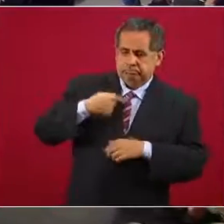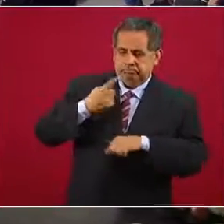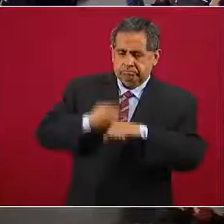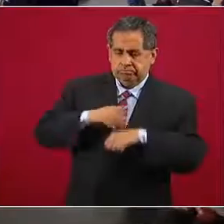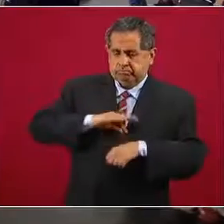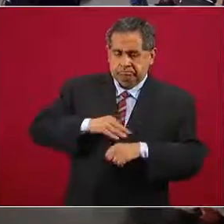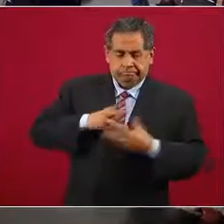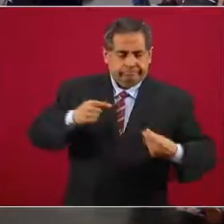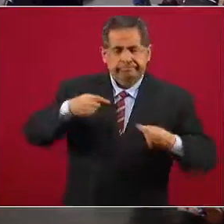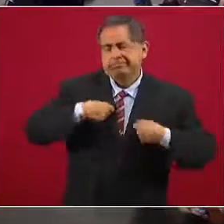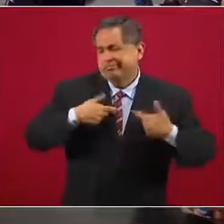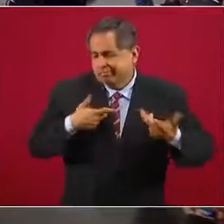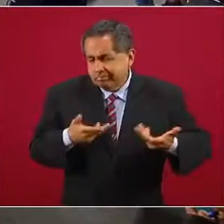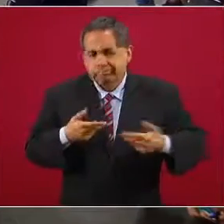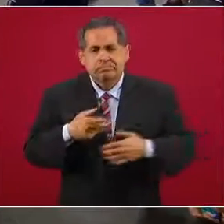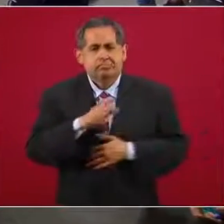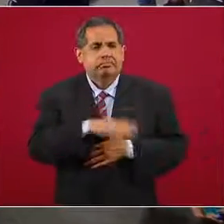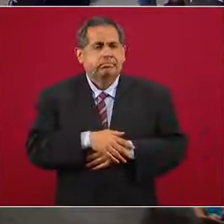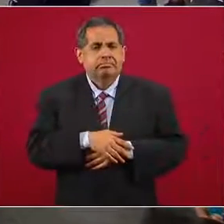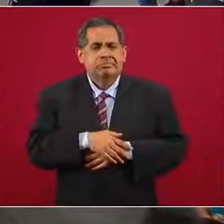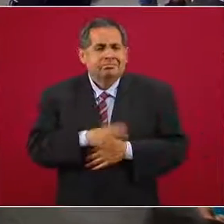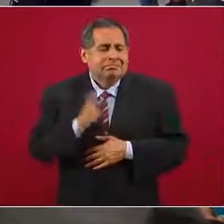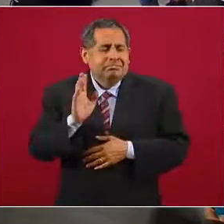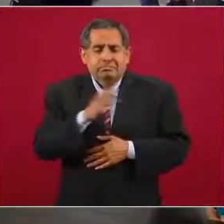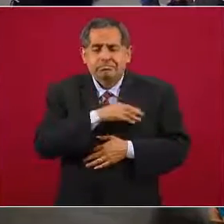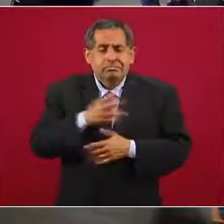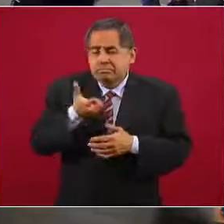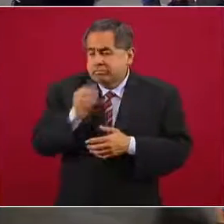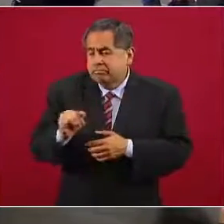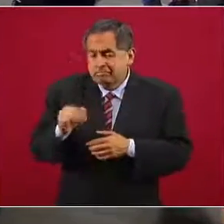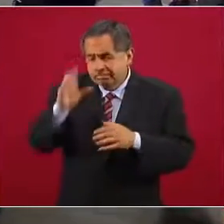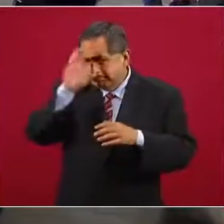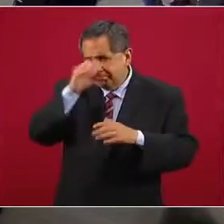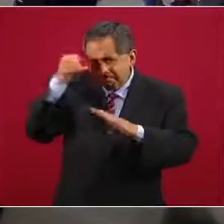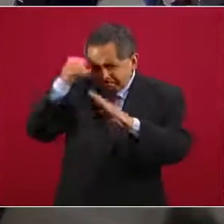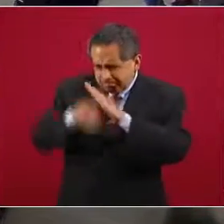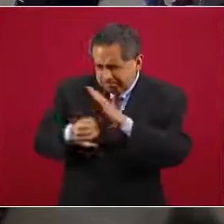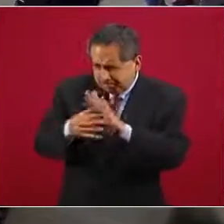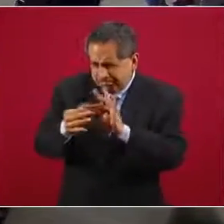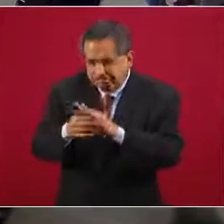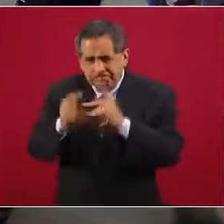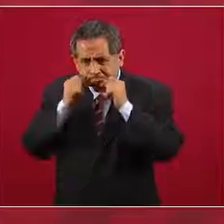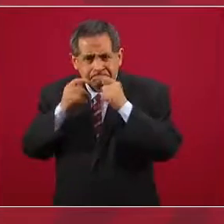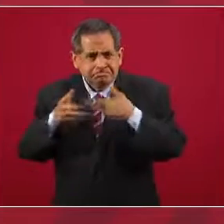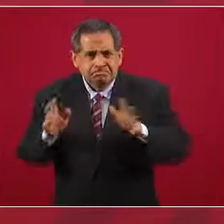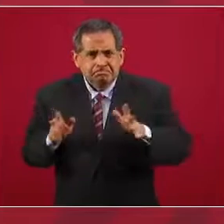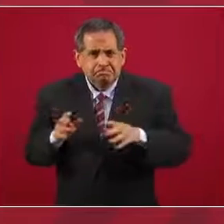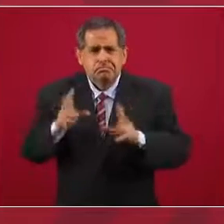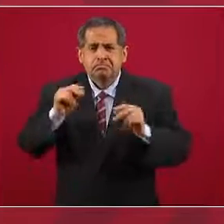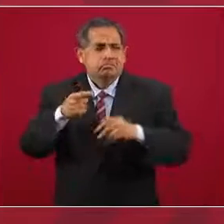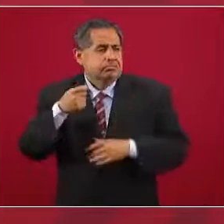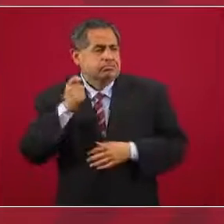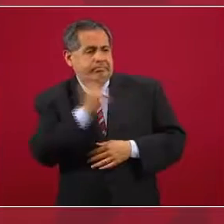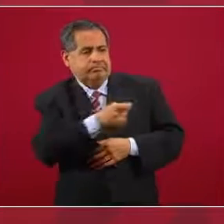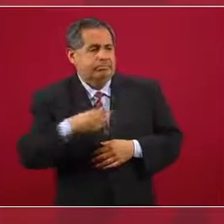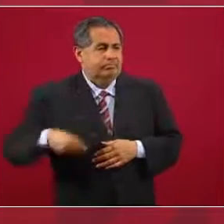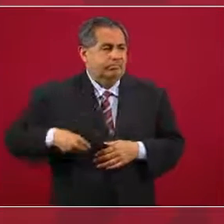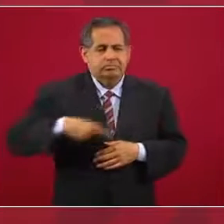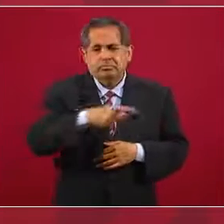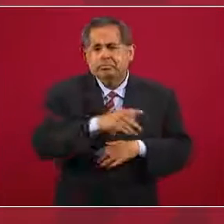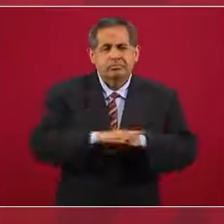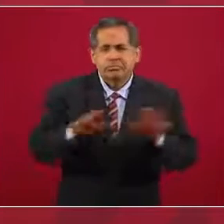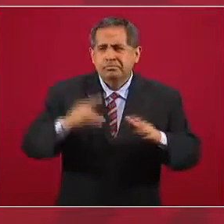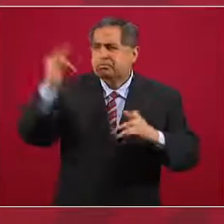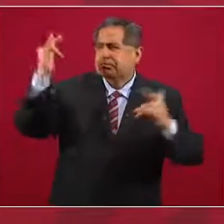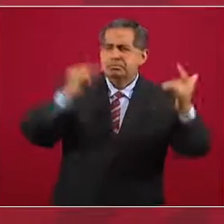causó inquietud. Desde el punto de vista técnico no tiene ninguna connotación, no se está culpando a las personas que hayan venido en